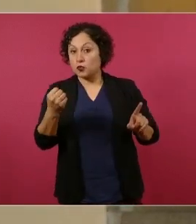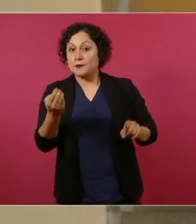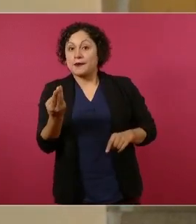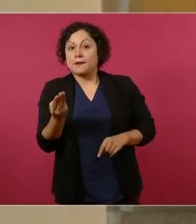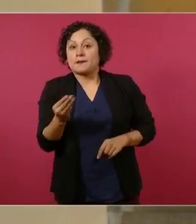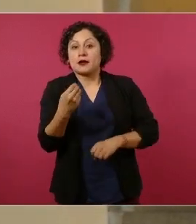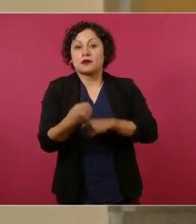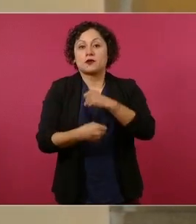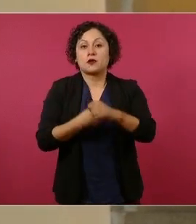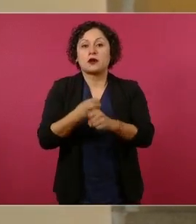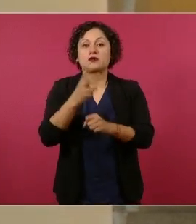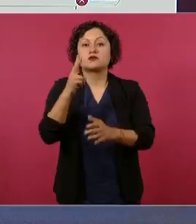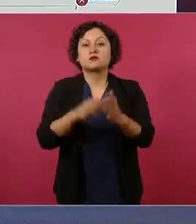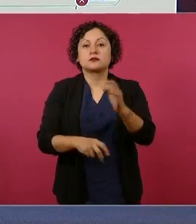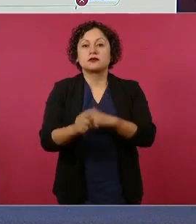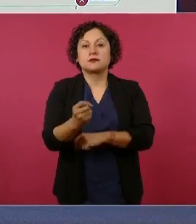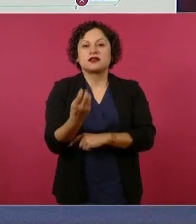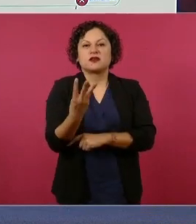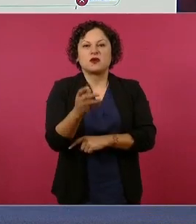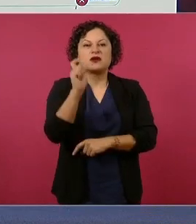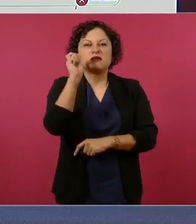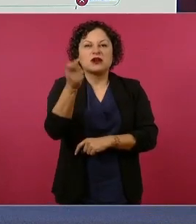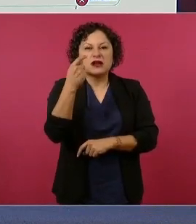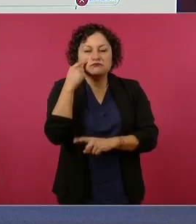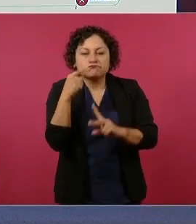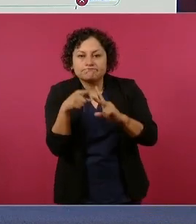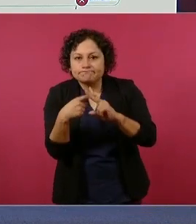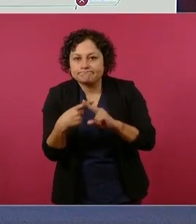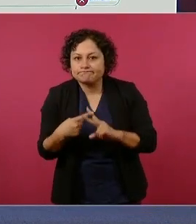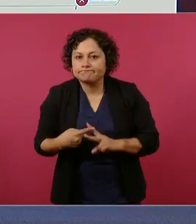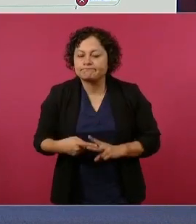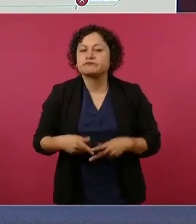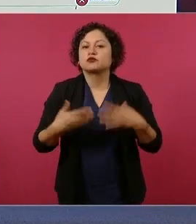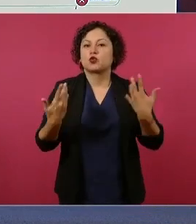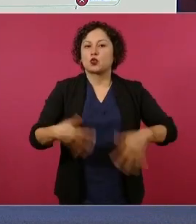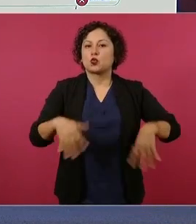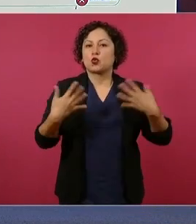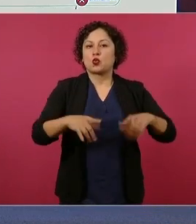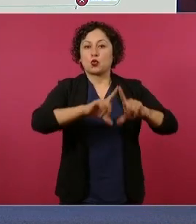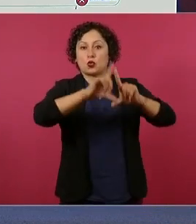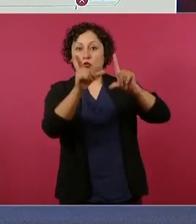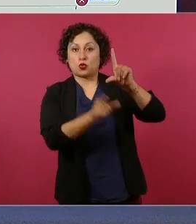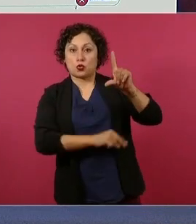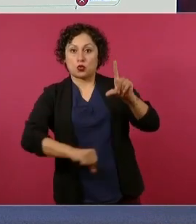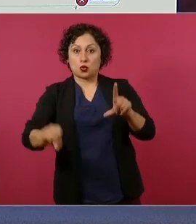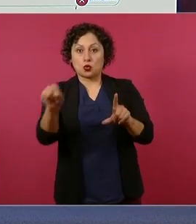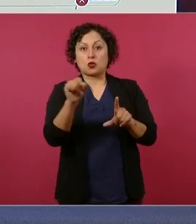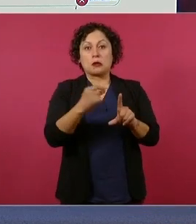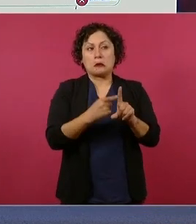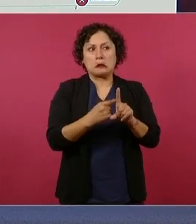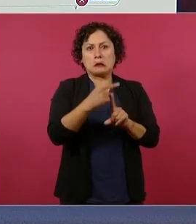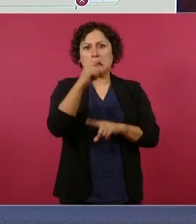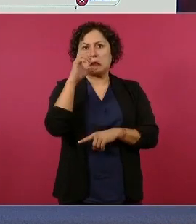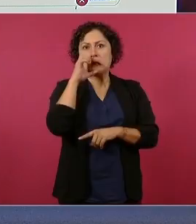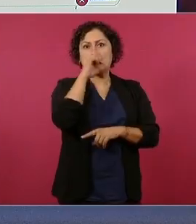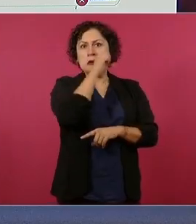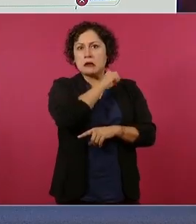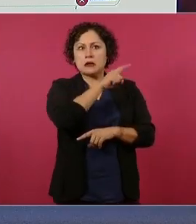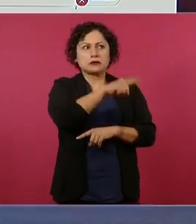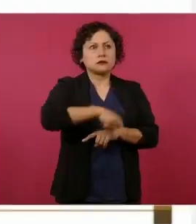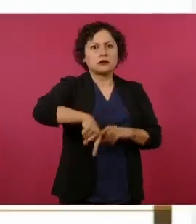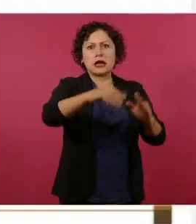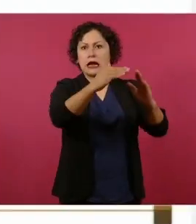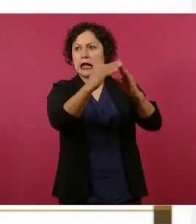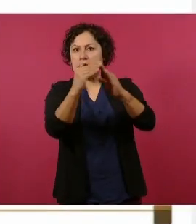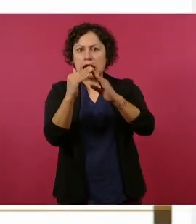2024. Se tuvieron incrementos extraordinarios en la demanda eléctrica por estas olas de calor atípicas. Producto